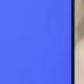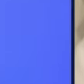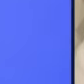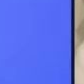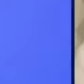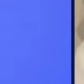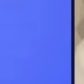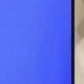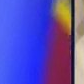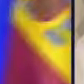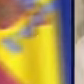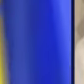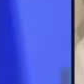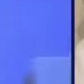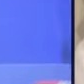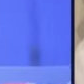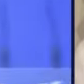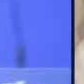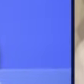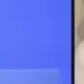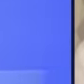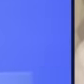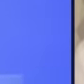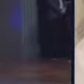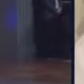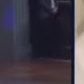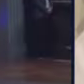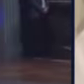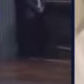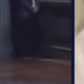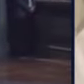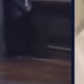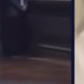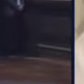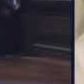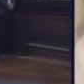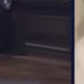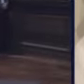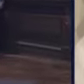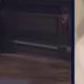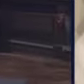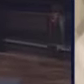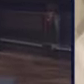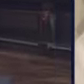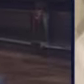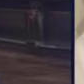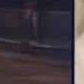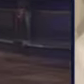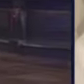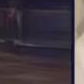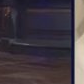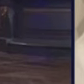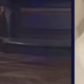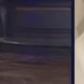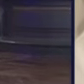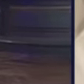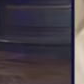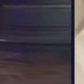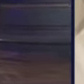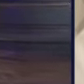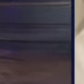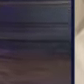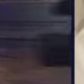algún tipo de tarifa, o será algún céntimo sanitario otra vez en la gasolina. O será cualquier tipo de cosa. Pero nadie tenga ninguna duda.